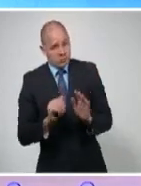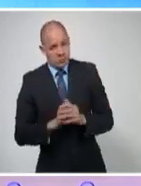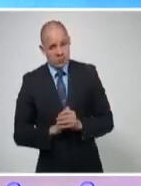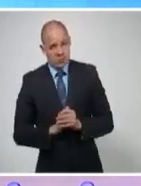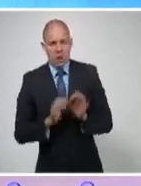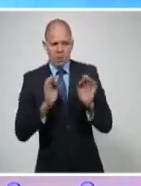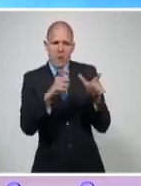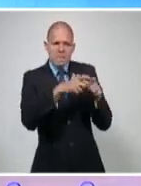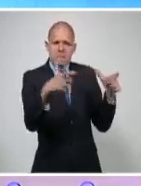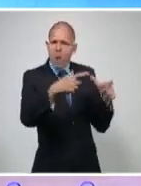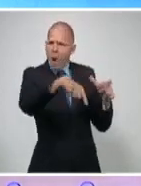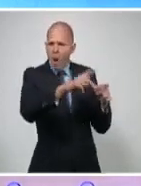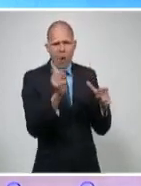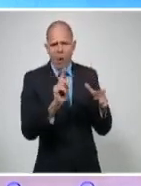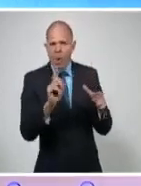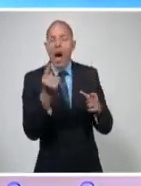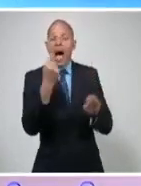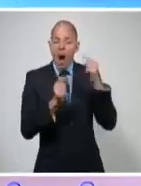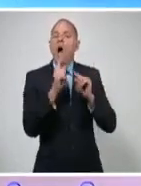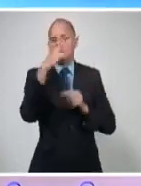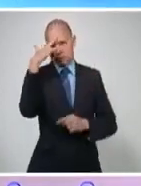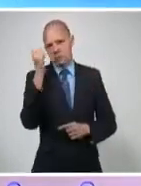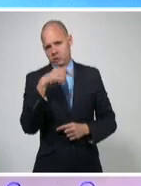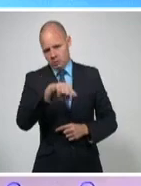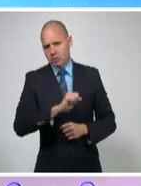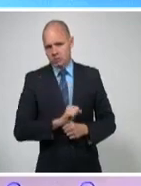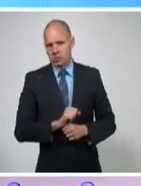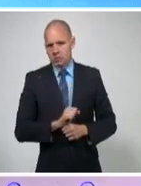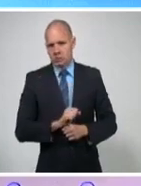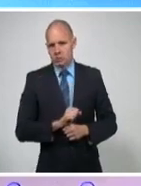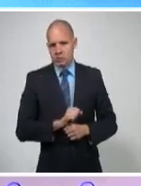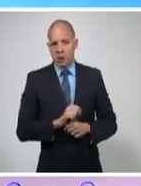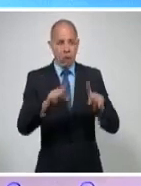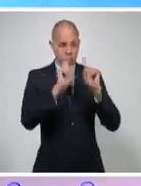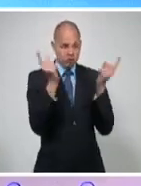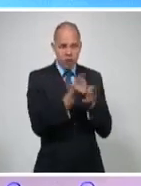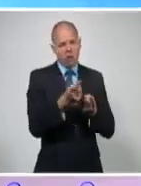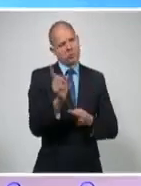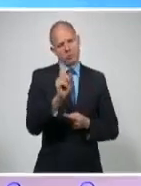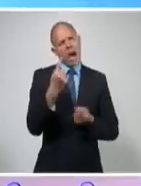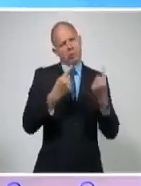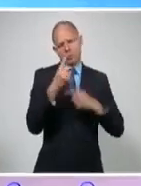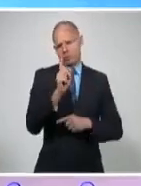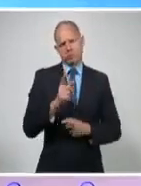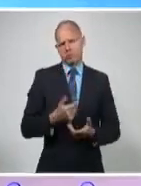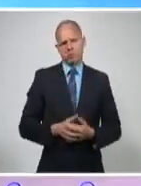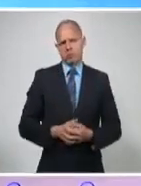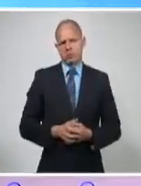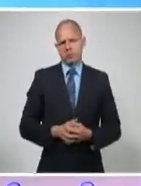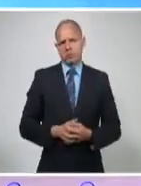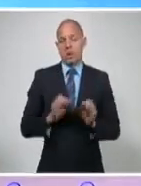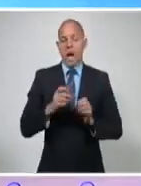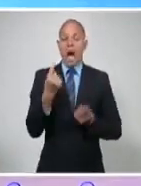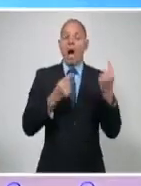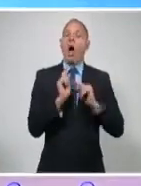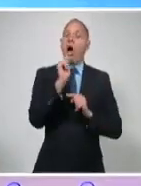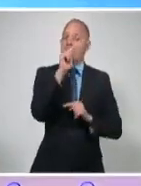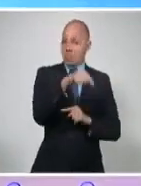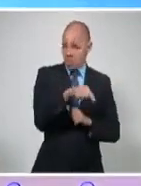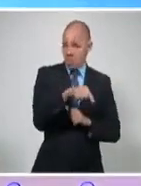no. Pero de lo que sí pueden estar seguros, porque está probado, es de que algunos de los que se aprovecharon de